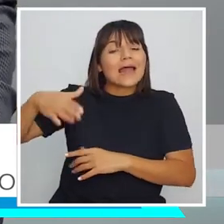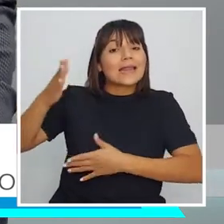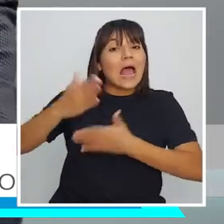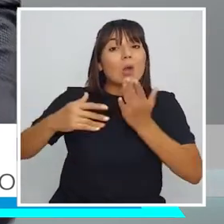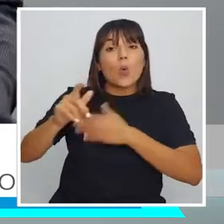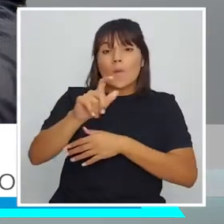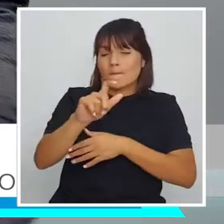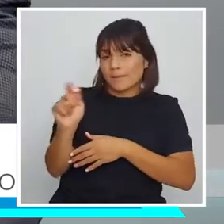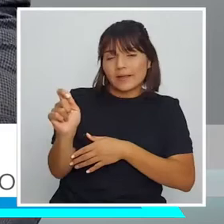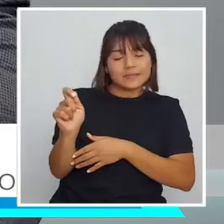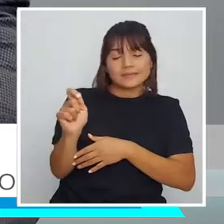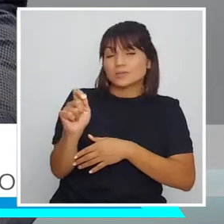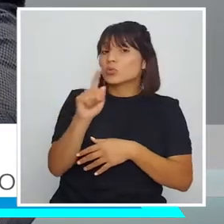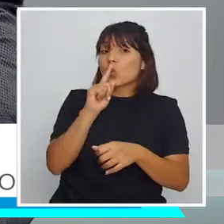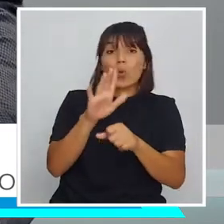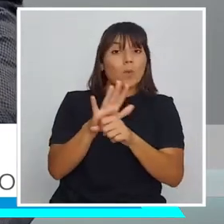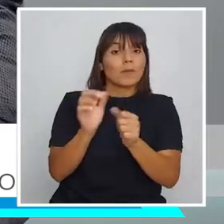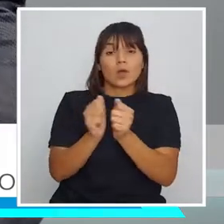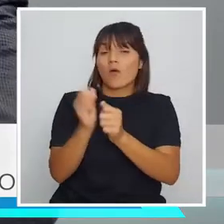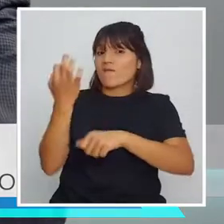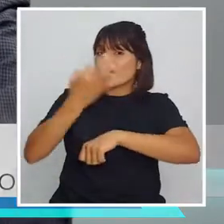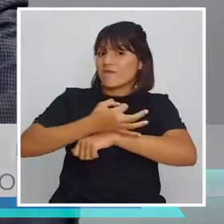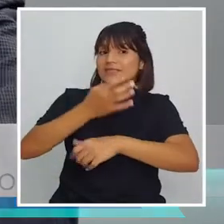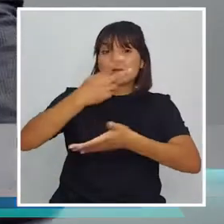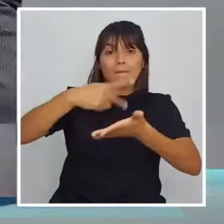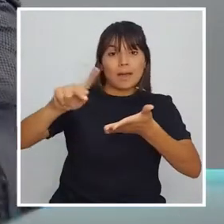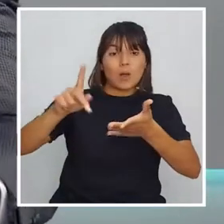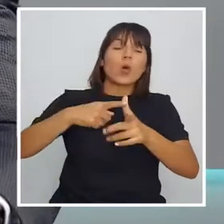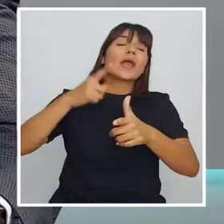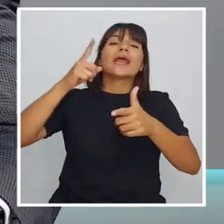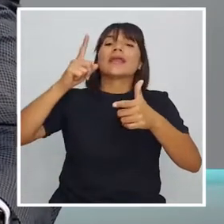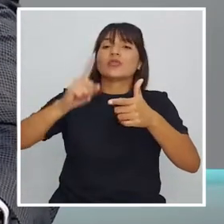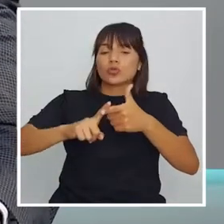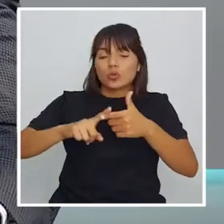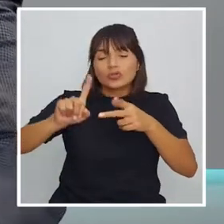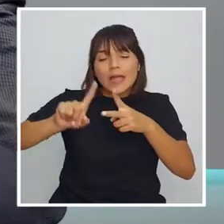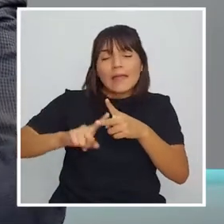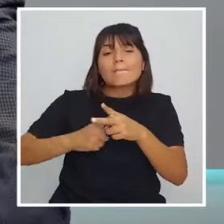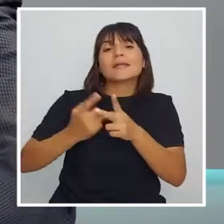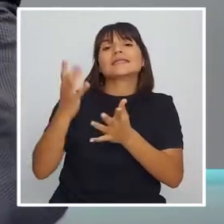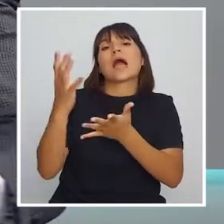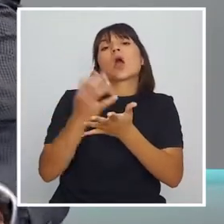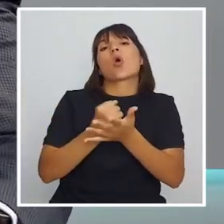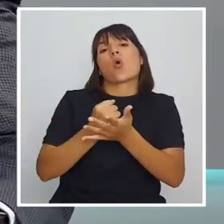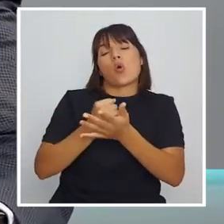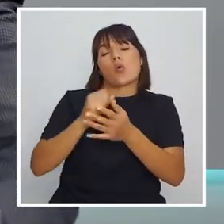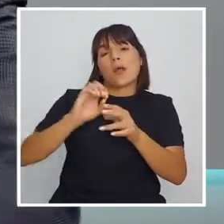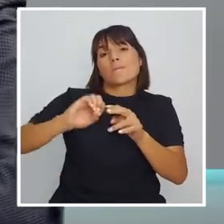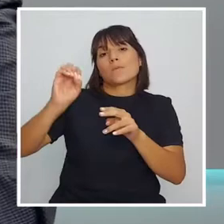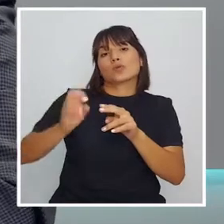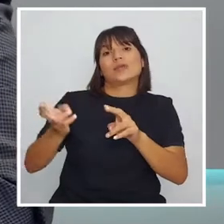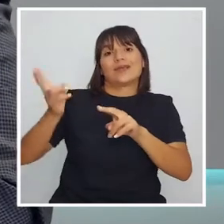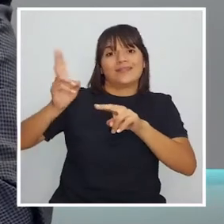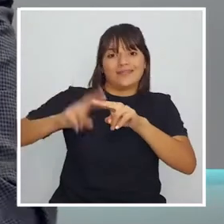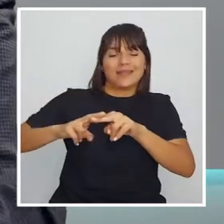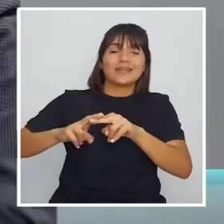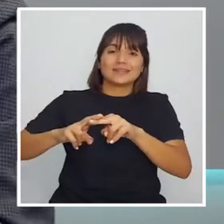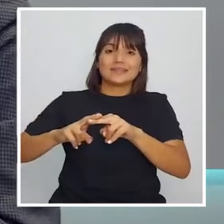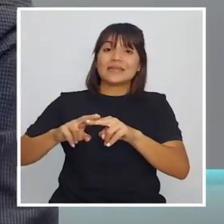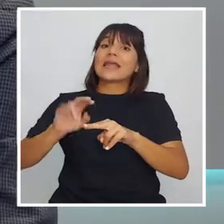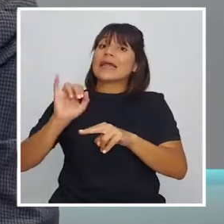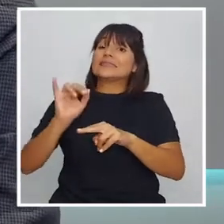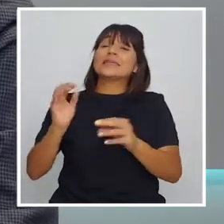fecha, entra al saldo la tarjeta de crédito y comienzan a correr los intereses que normalmente son más altos que el crédito